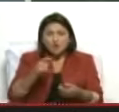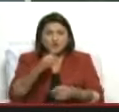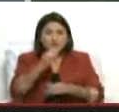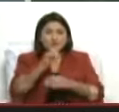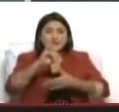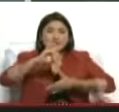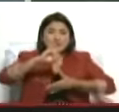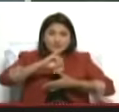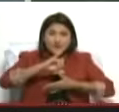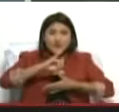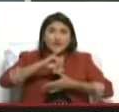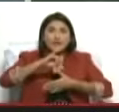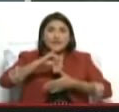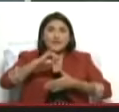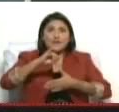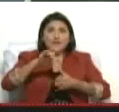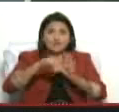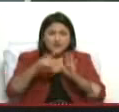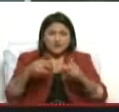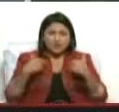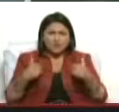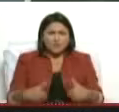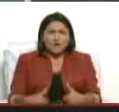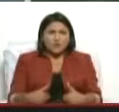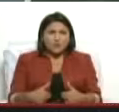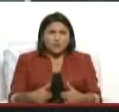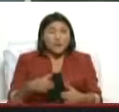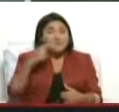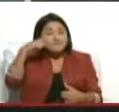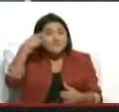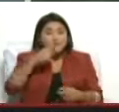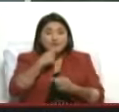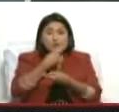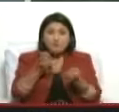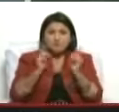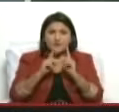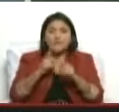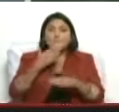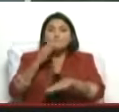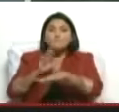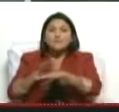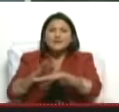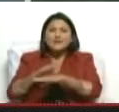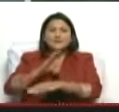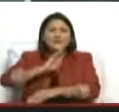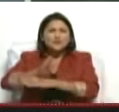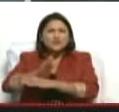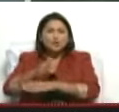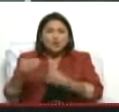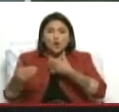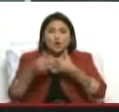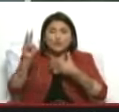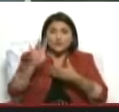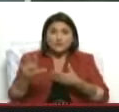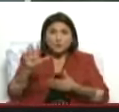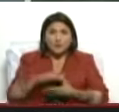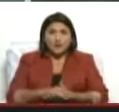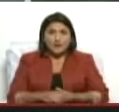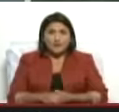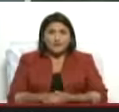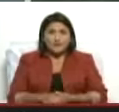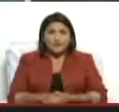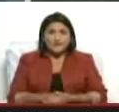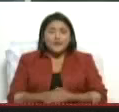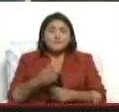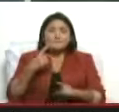Humanos y ahí está público ese video pide sanciones a Venezuela y aparte dice